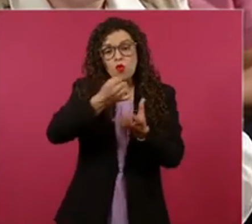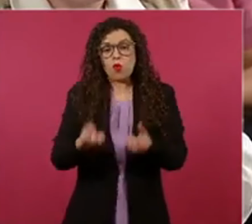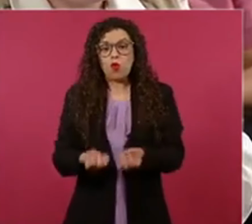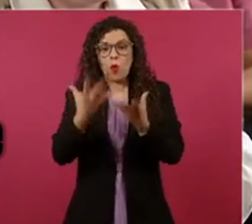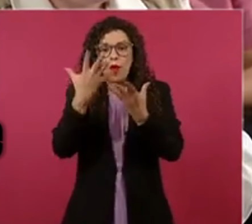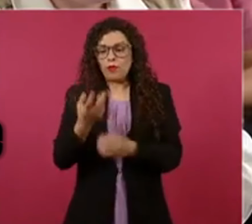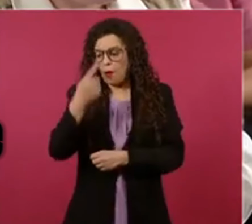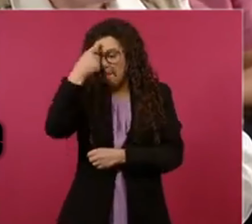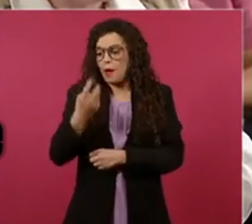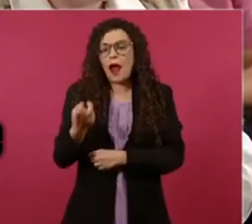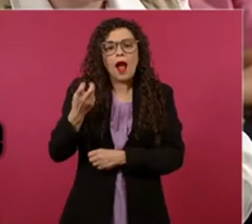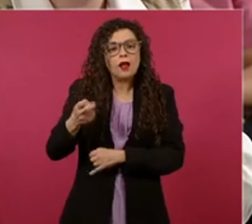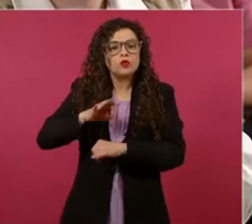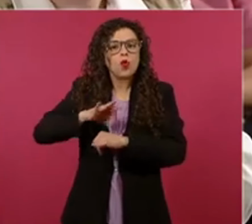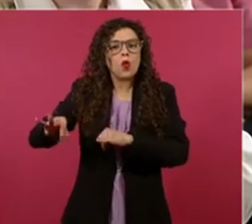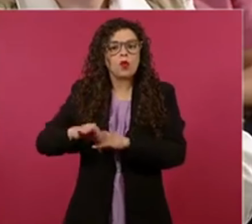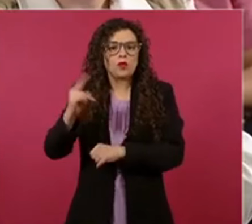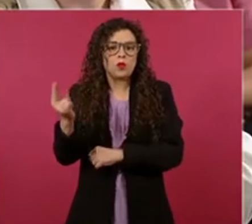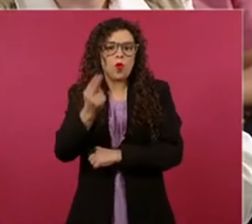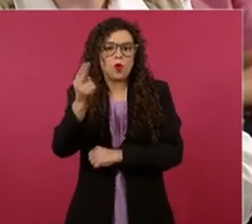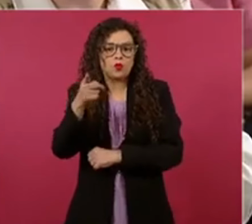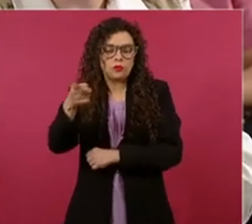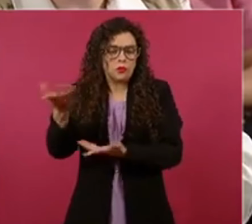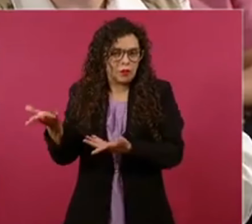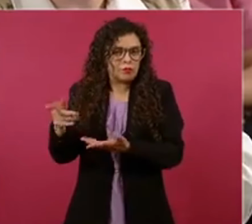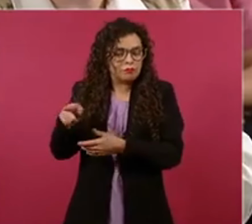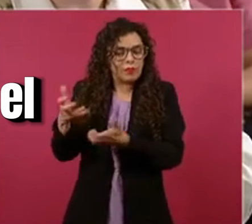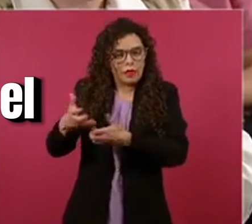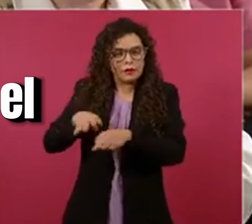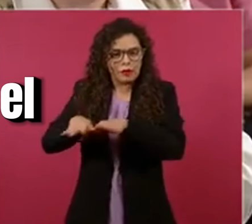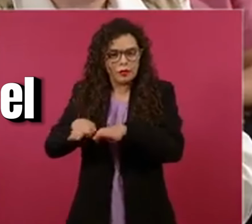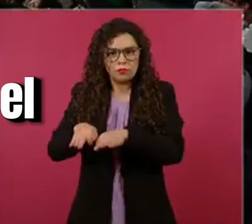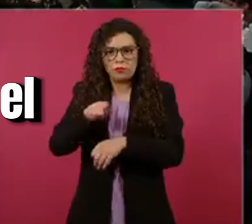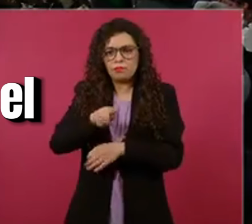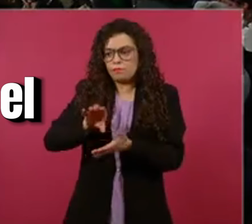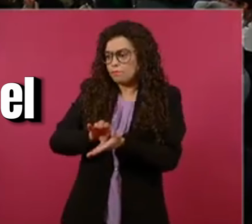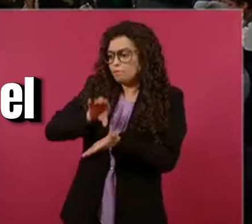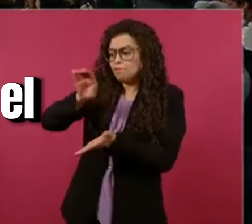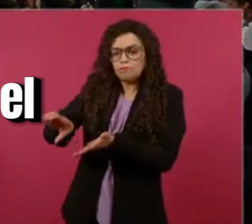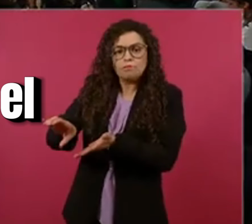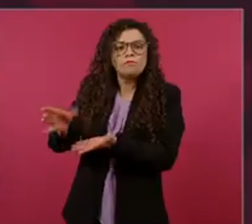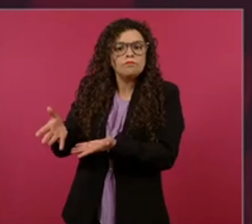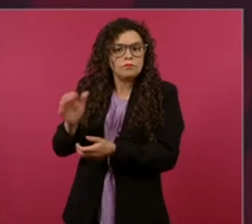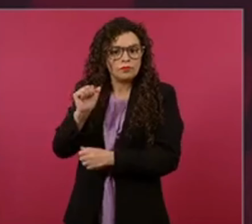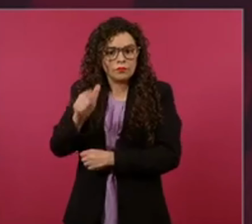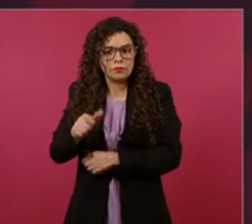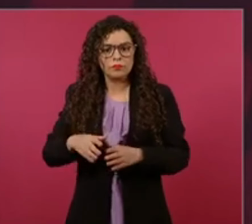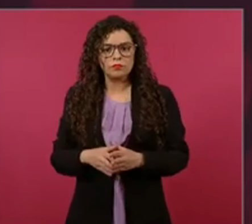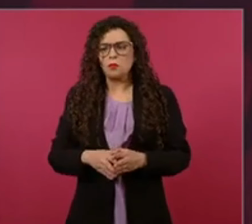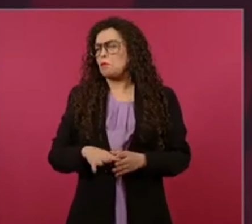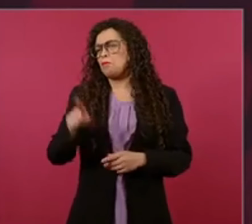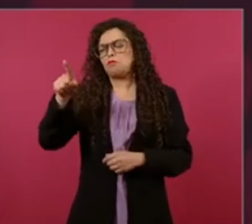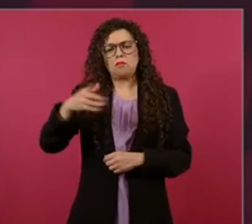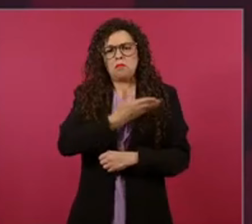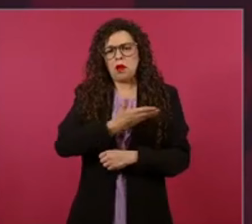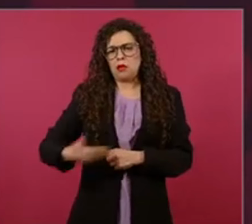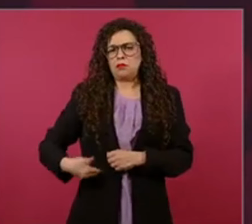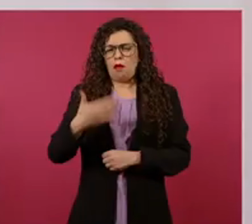corresponderá a usted, ¿se habló de eso con el presidente? ¿Hay un guardadito? Nos va a dejar muy buenas finanzas el presidente, buenas